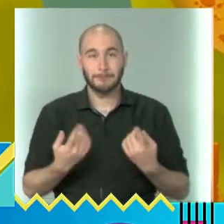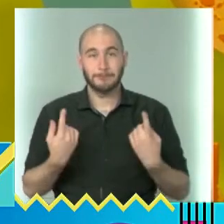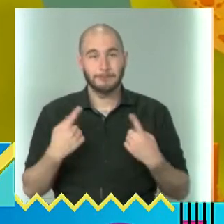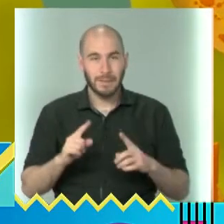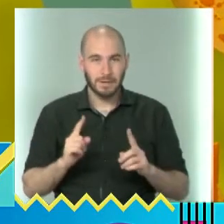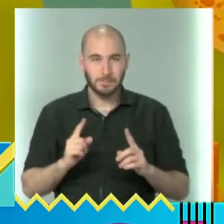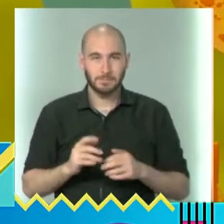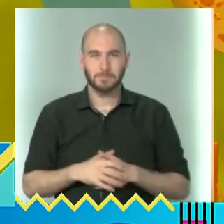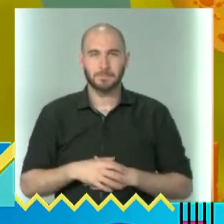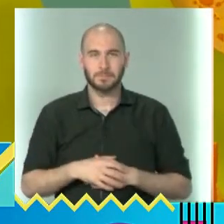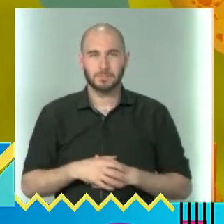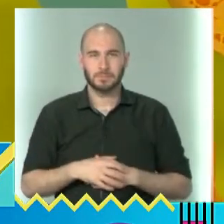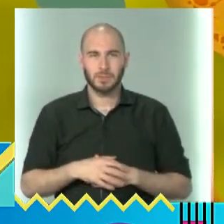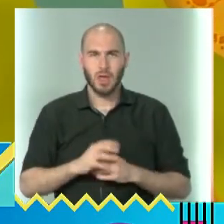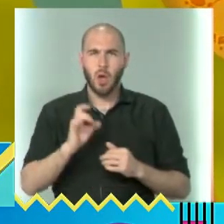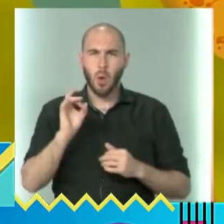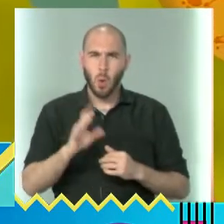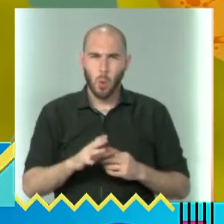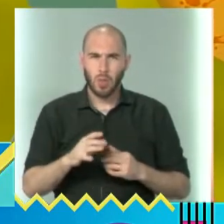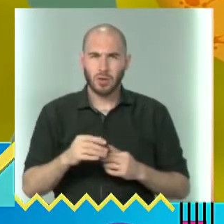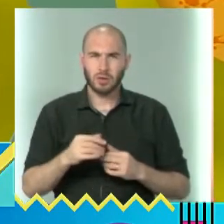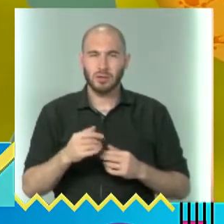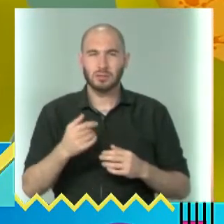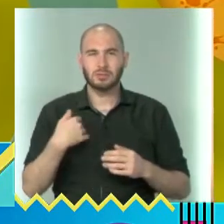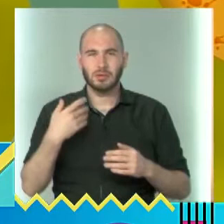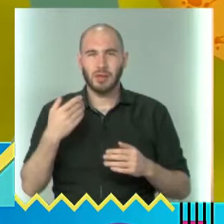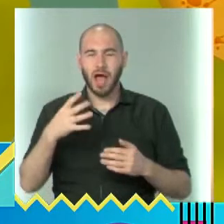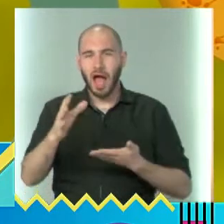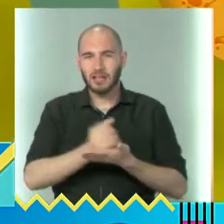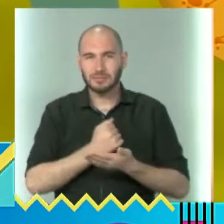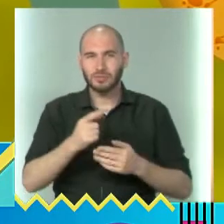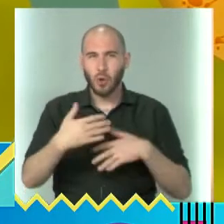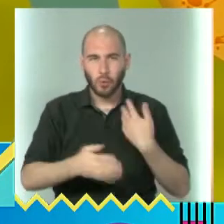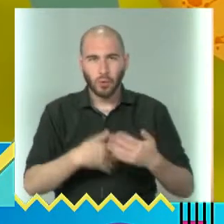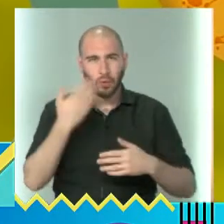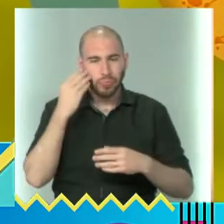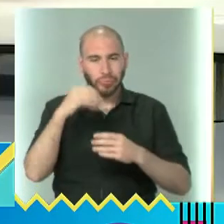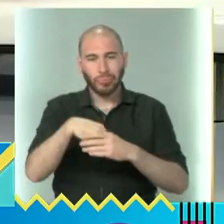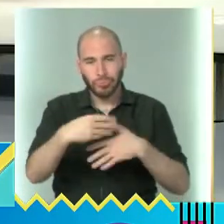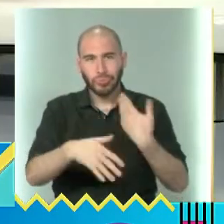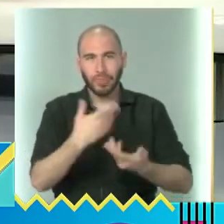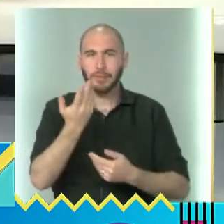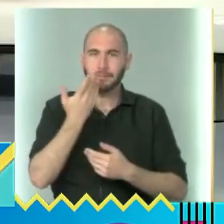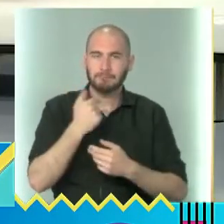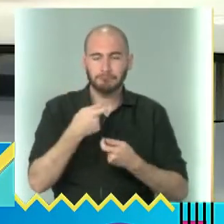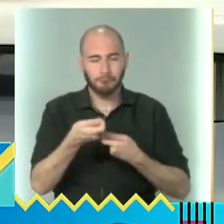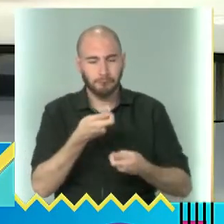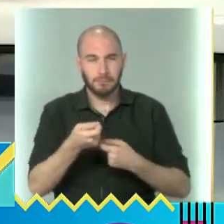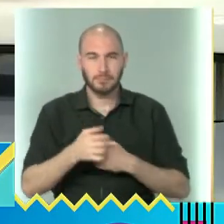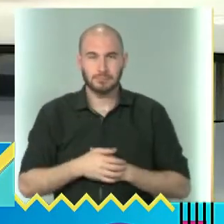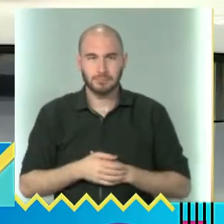que no solo dejarse deslizar por la pendiente descendiente del juego, el placer, la seducción,